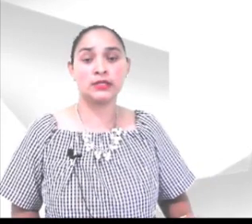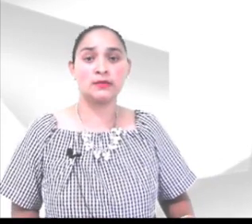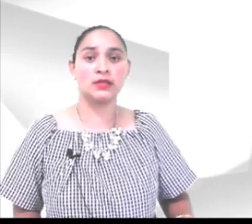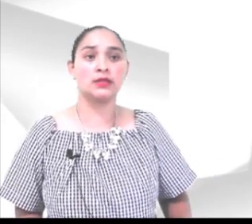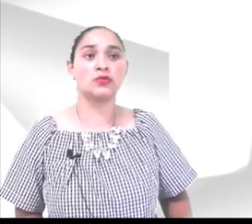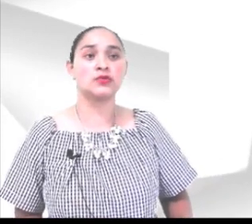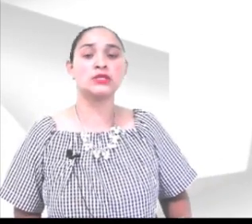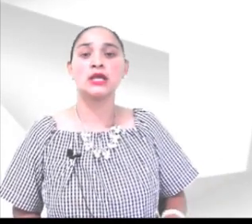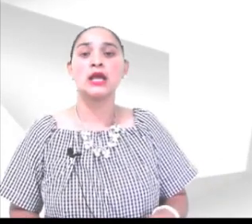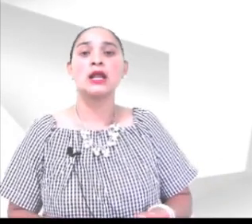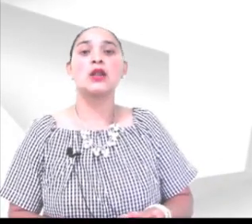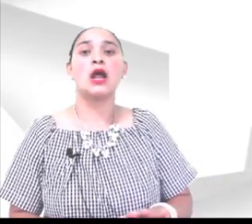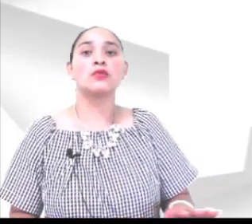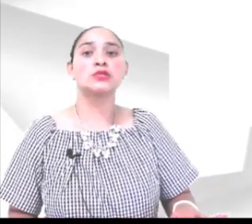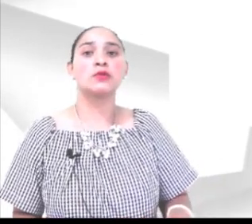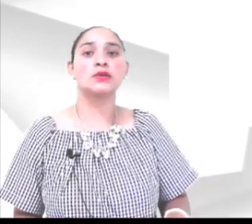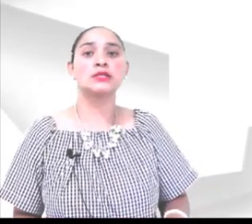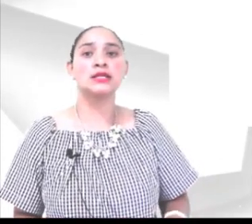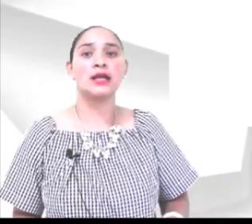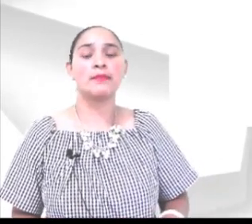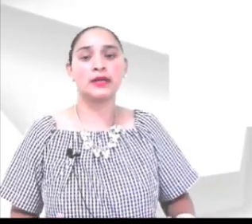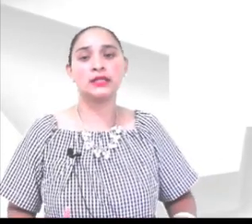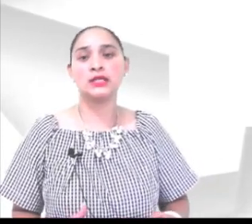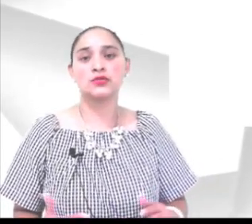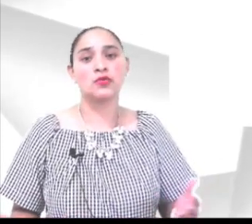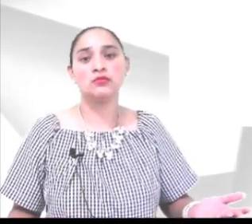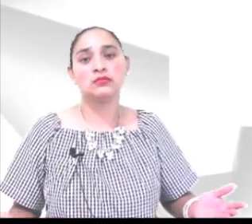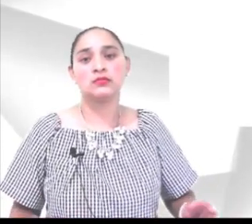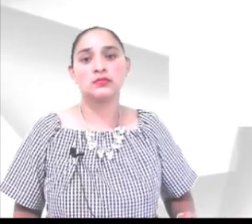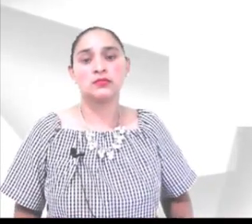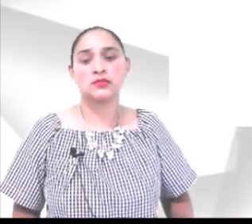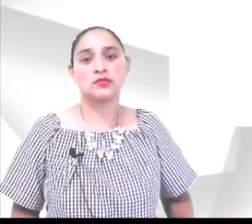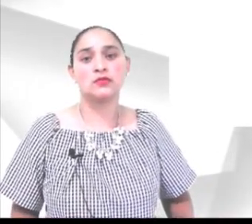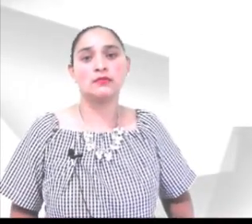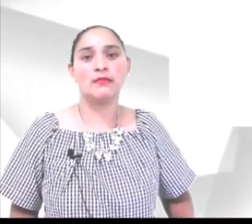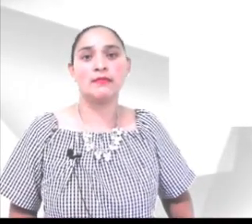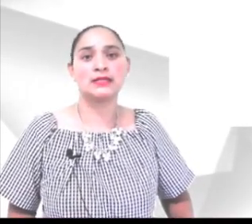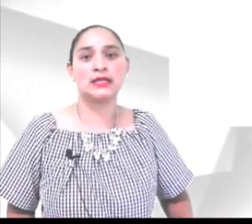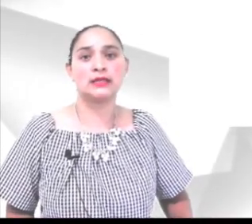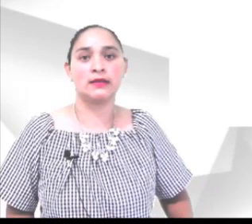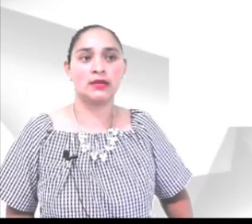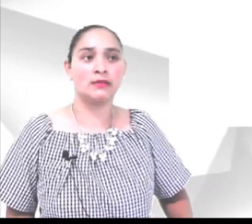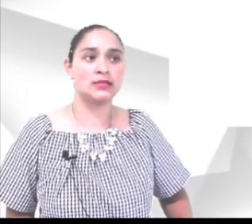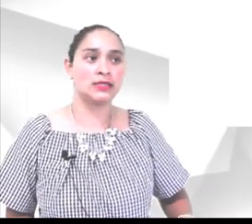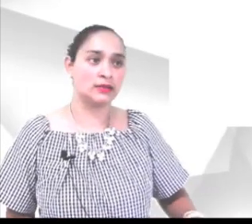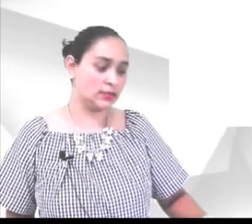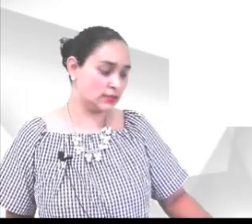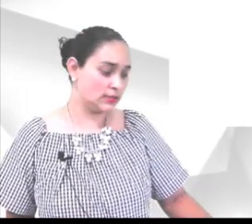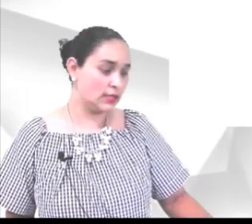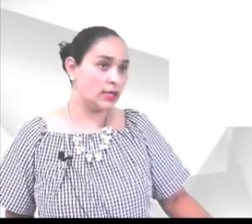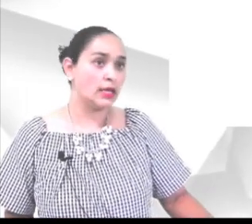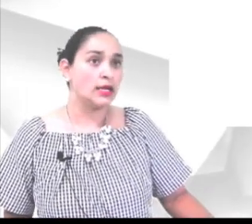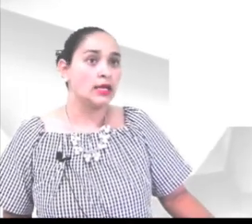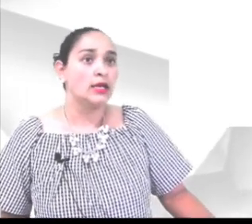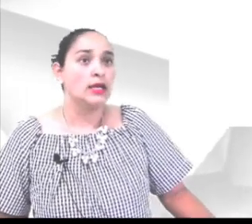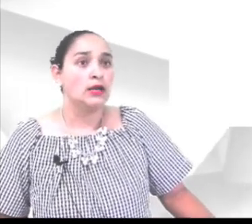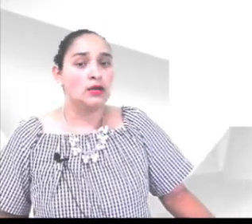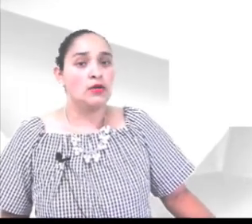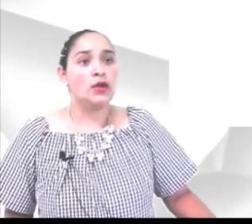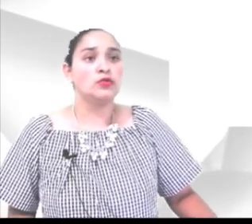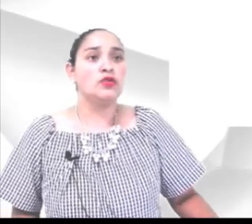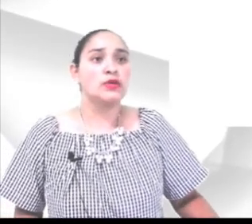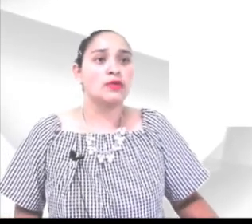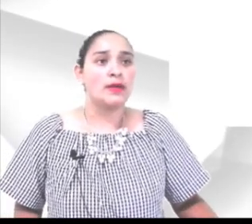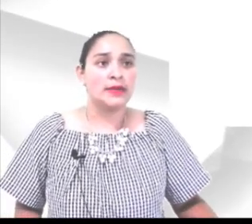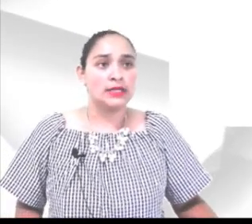¿verdad? Fuertemente. Entonces, las consecuencias, las pérdidas son bastante, ¿verdad? Bastantes.